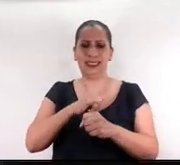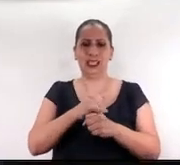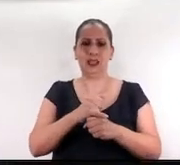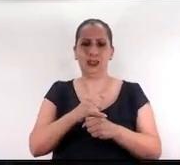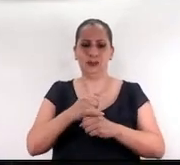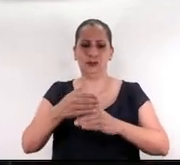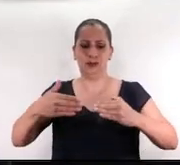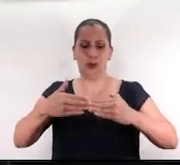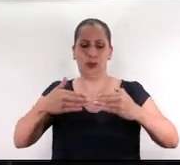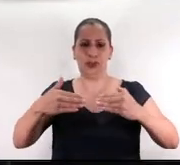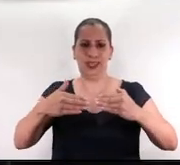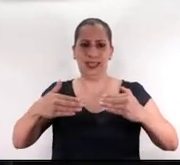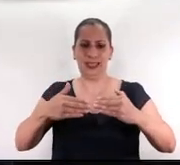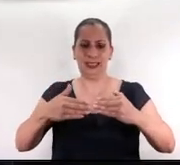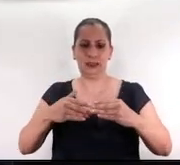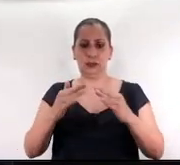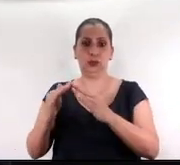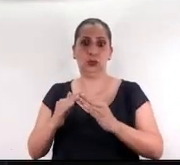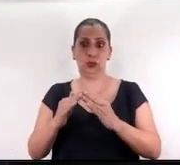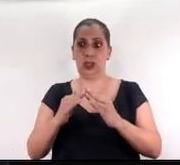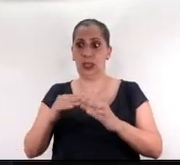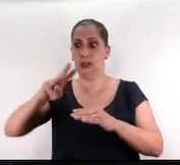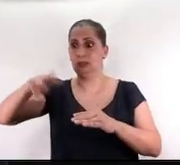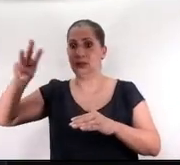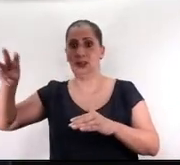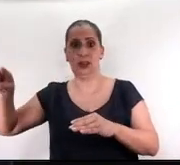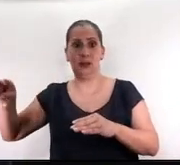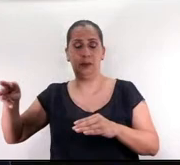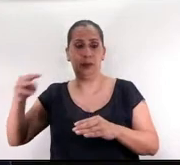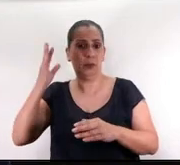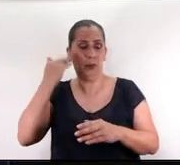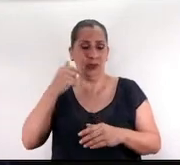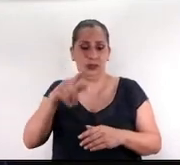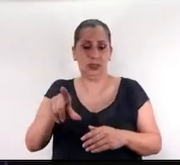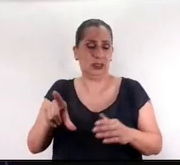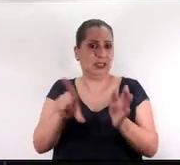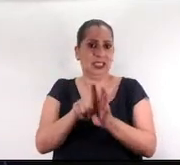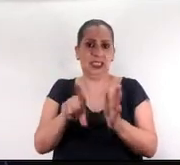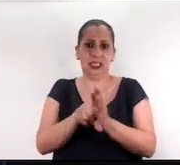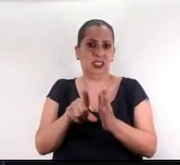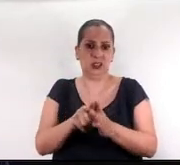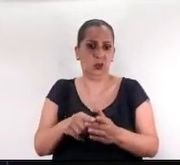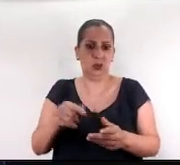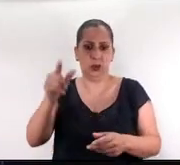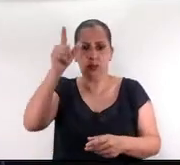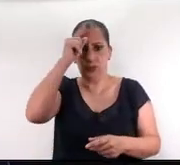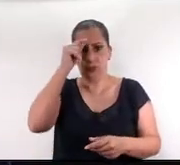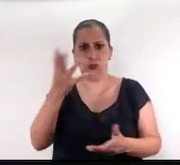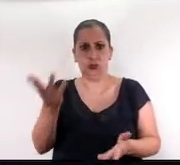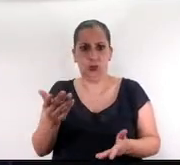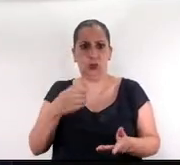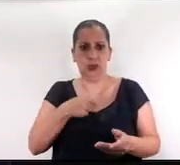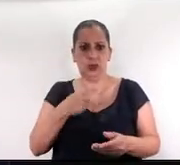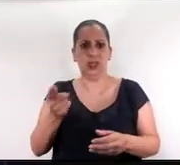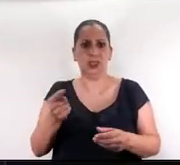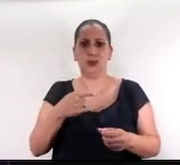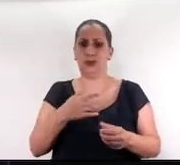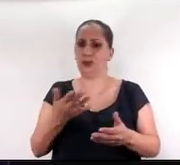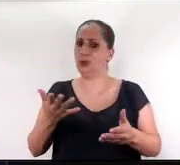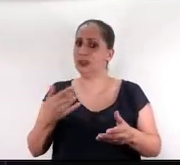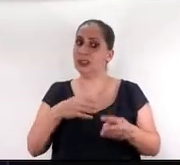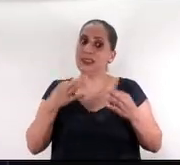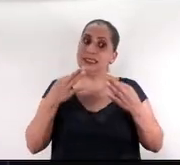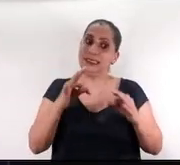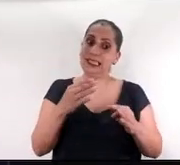ciudades y en los campos, porque una legislación absurda y unas regulaciones urbanísticas bien intencionadas en muchos